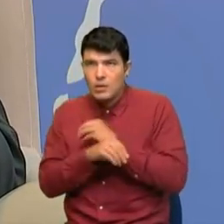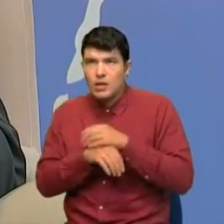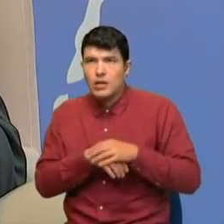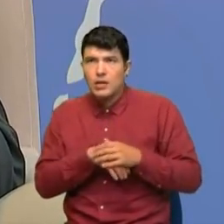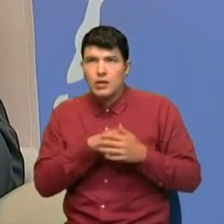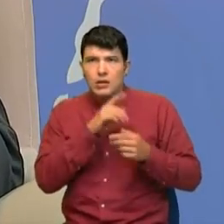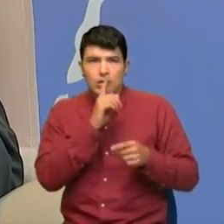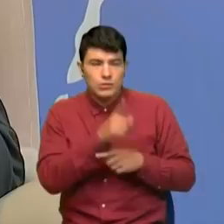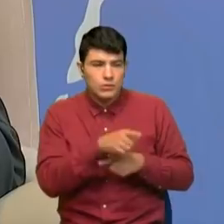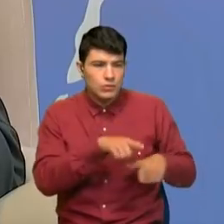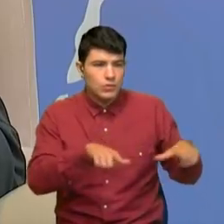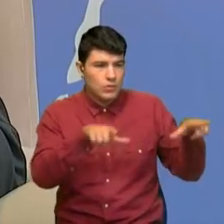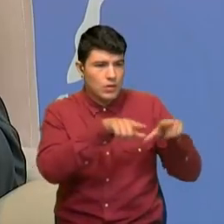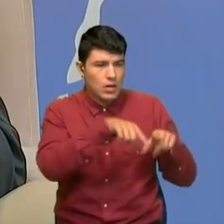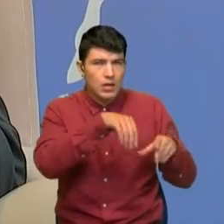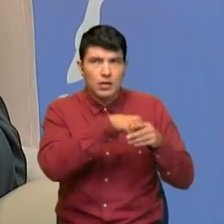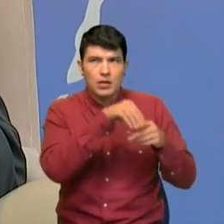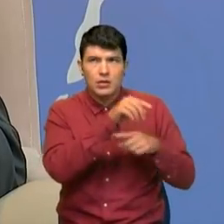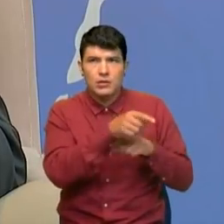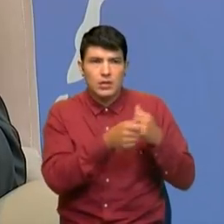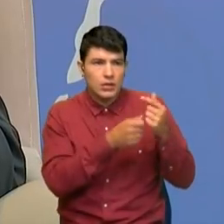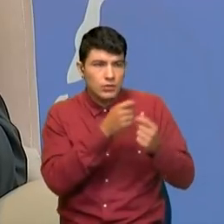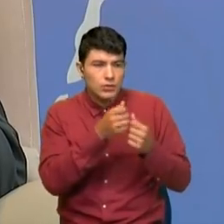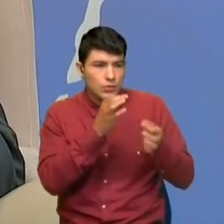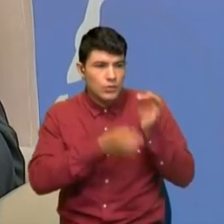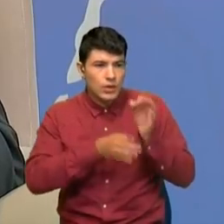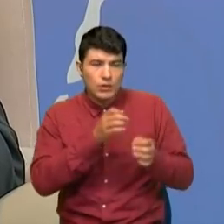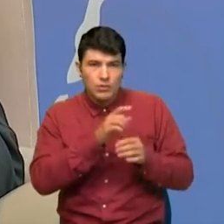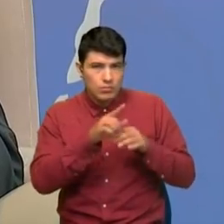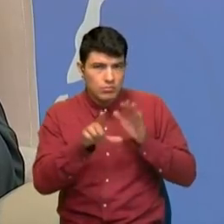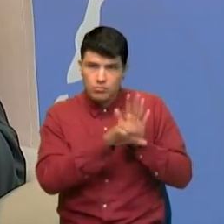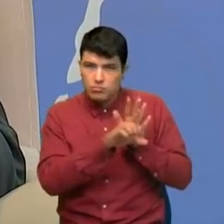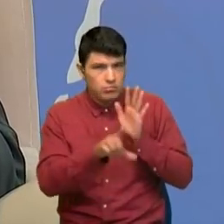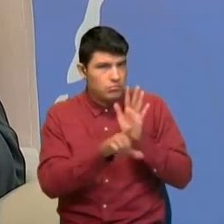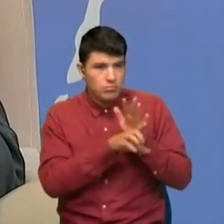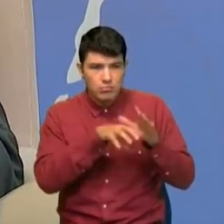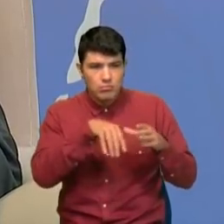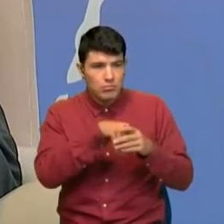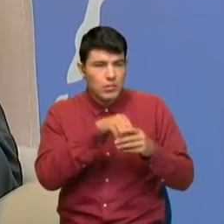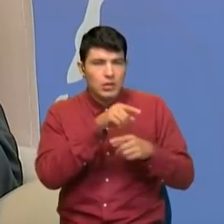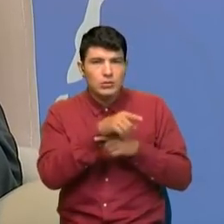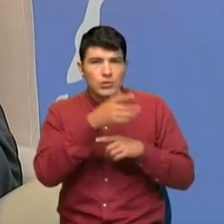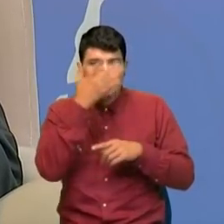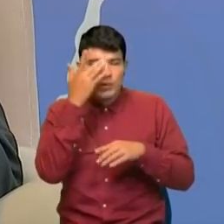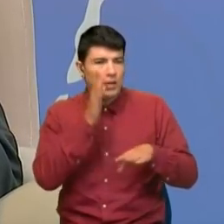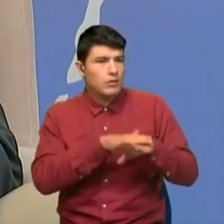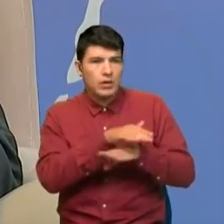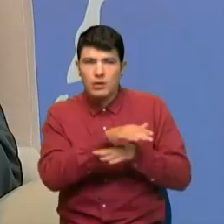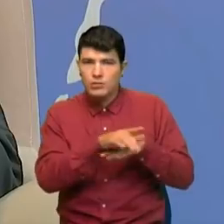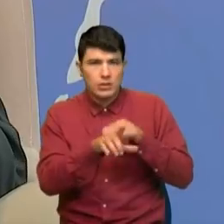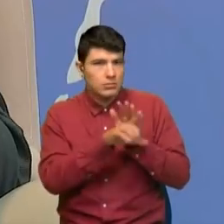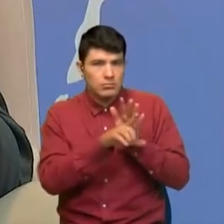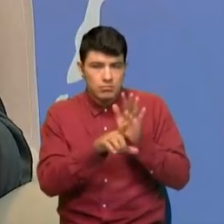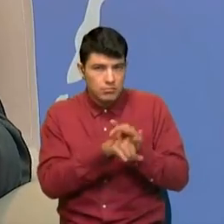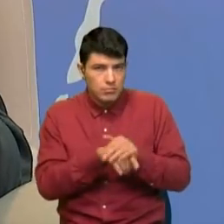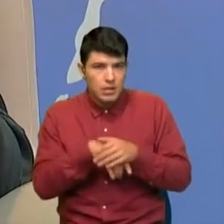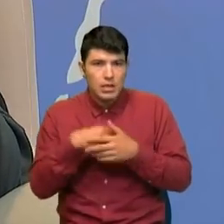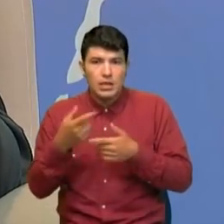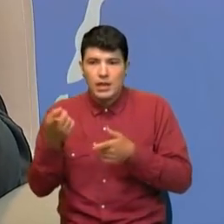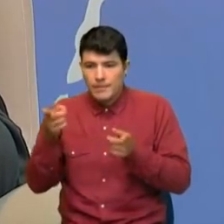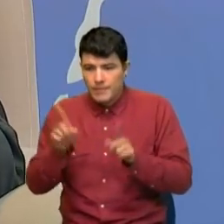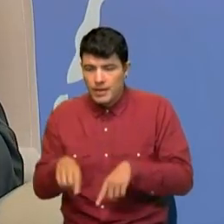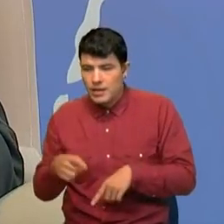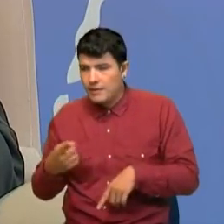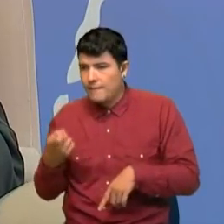lícito como tal en el negocio jurídico que se quiere establecer en la escritura, porque hay una causa lícita, porque hay una falta